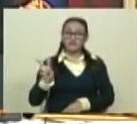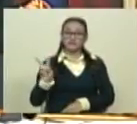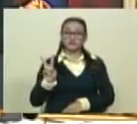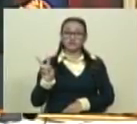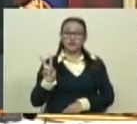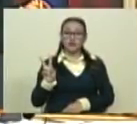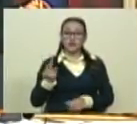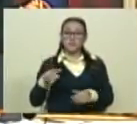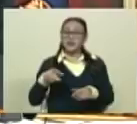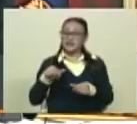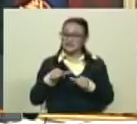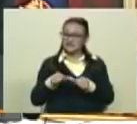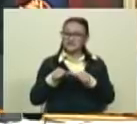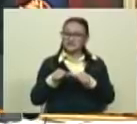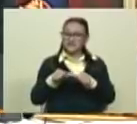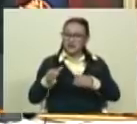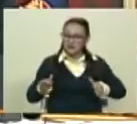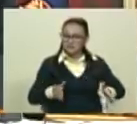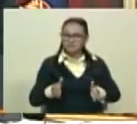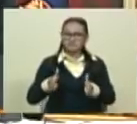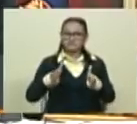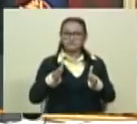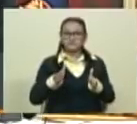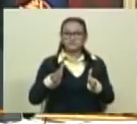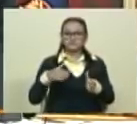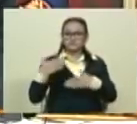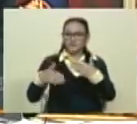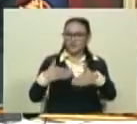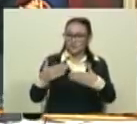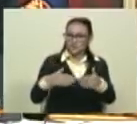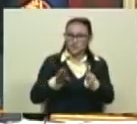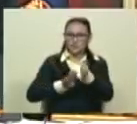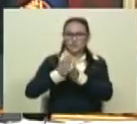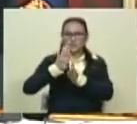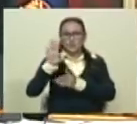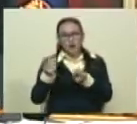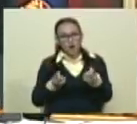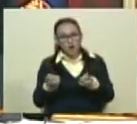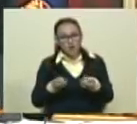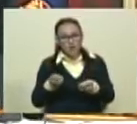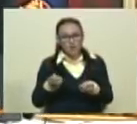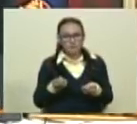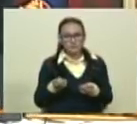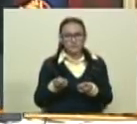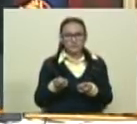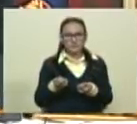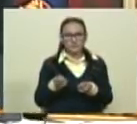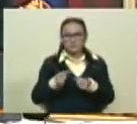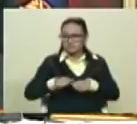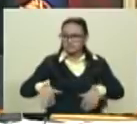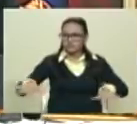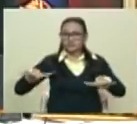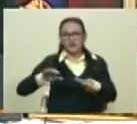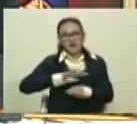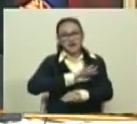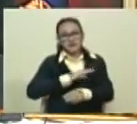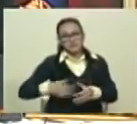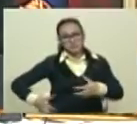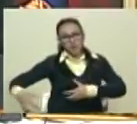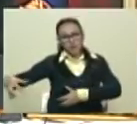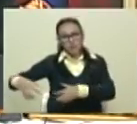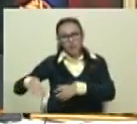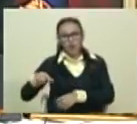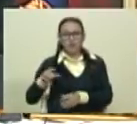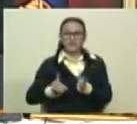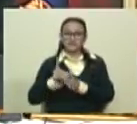que retomemos la senda de la aceleración, del crecimiento económico y de la distribución de la riqueza y el desarrollo